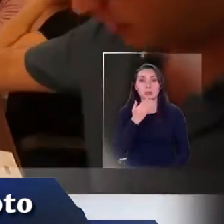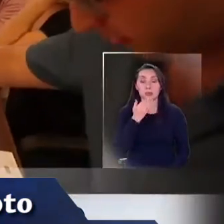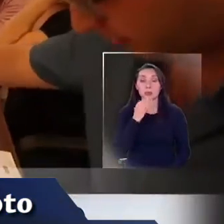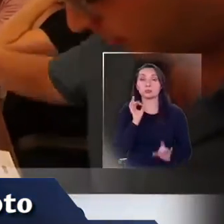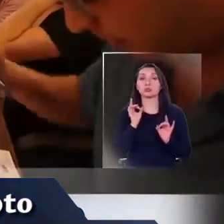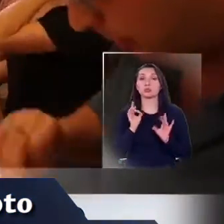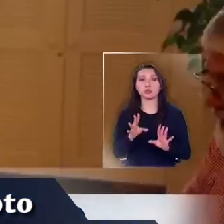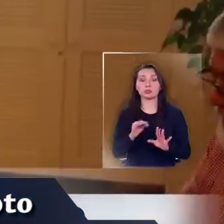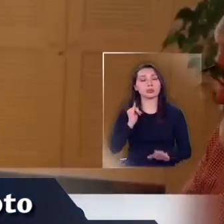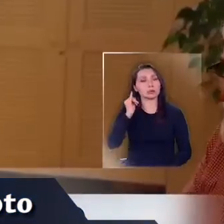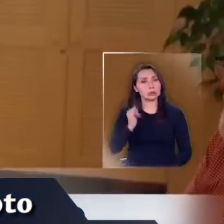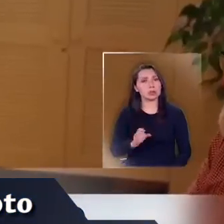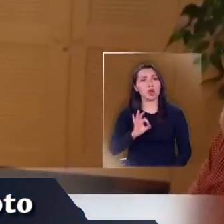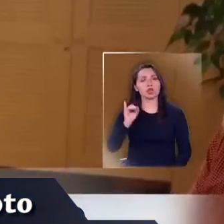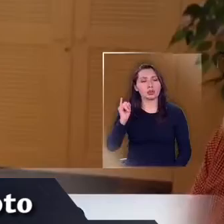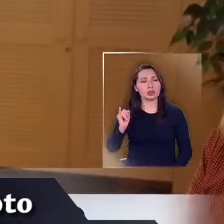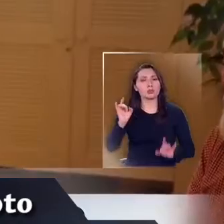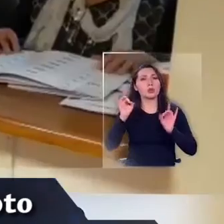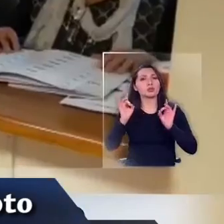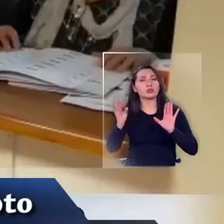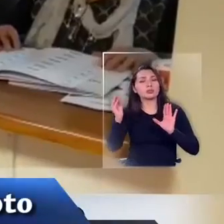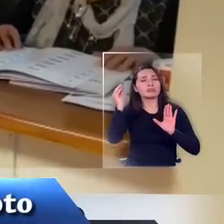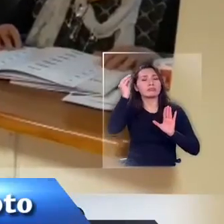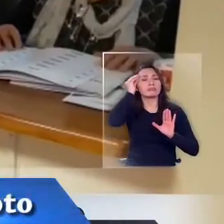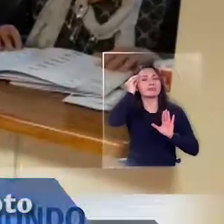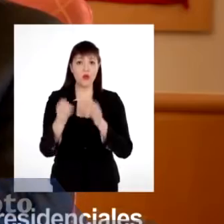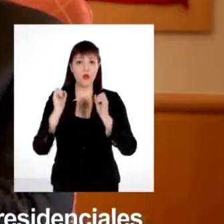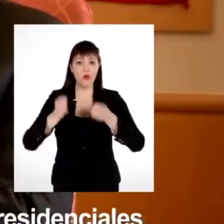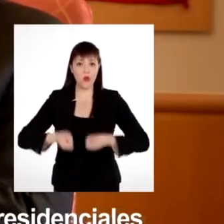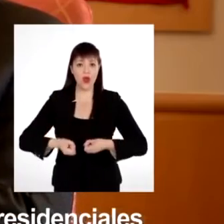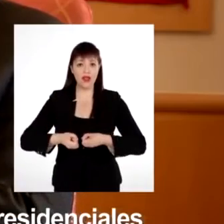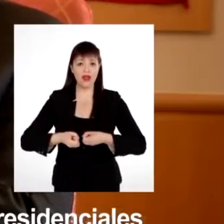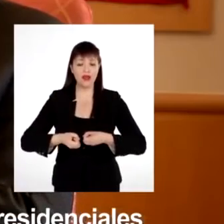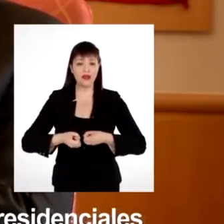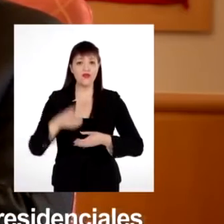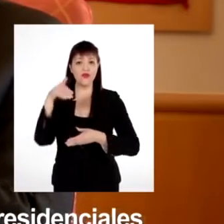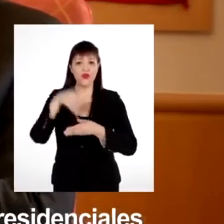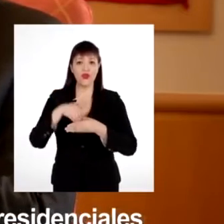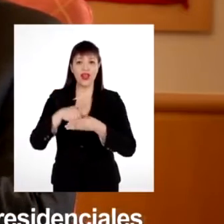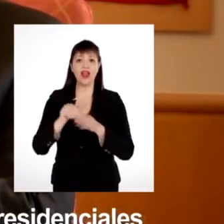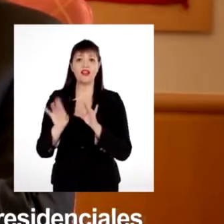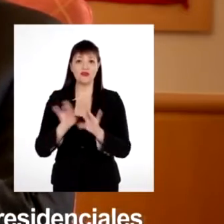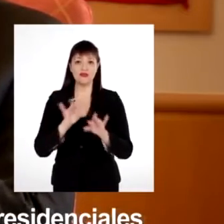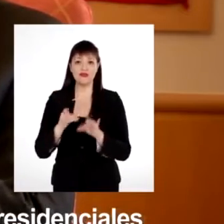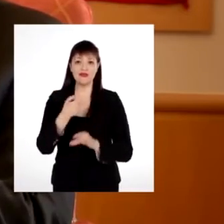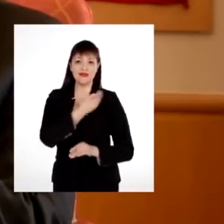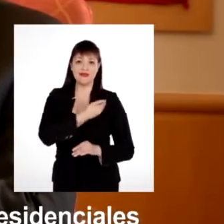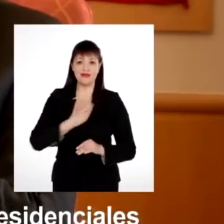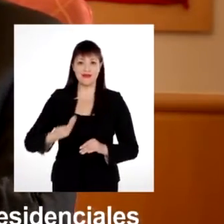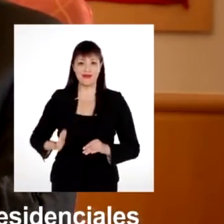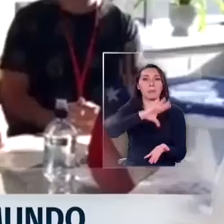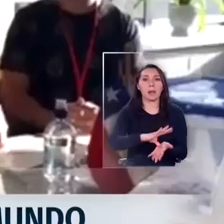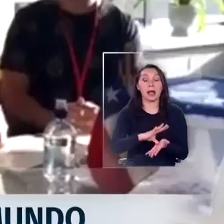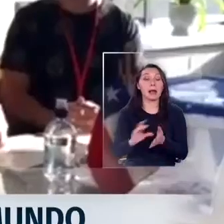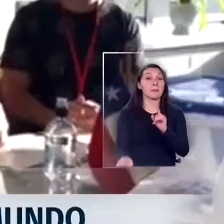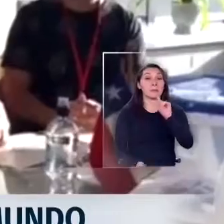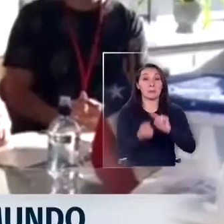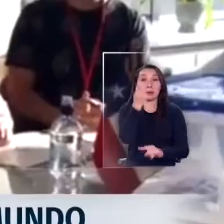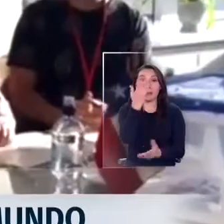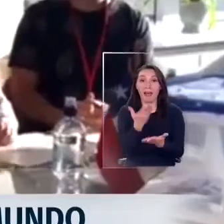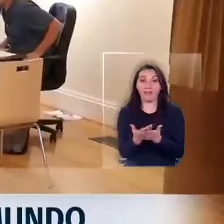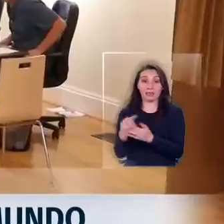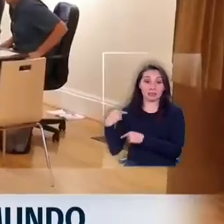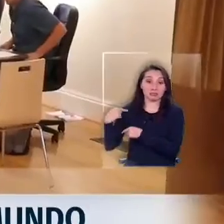las elecciones presidenciales del pasado domingo 19 de noviembre. El canciller sureño informó que por primera vez las